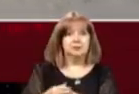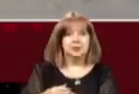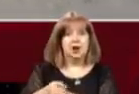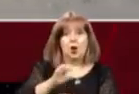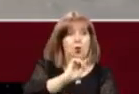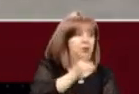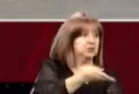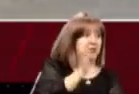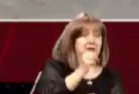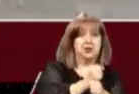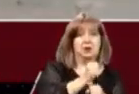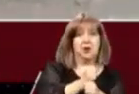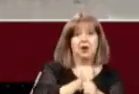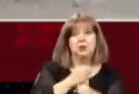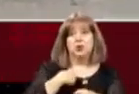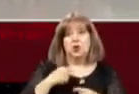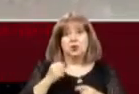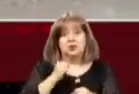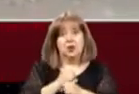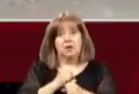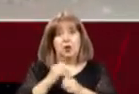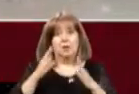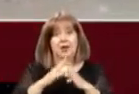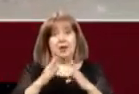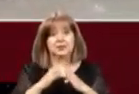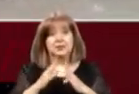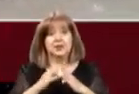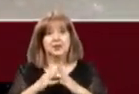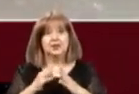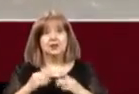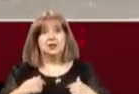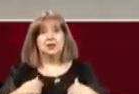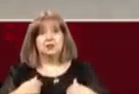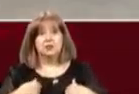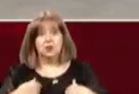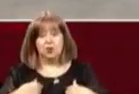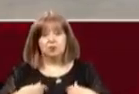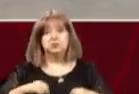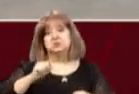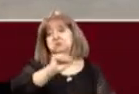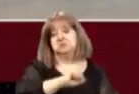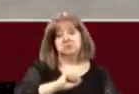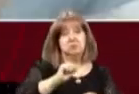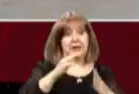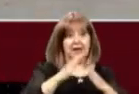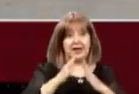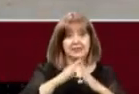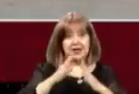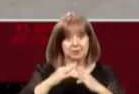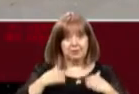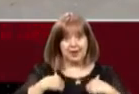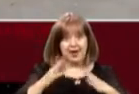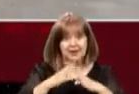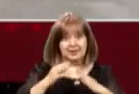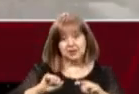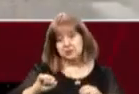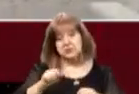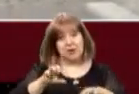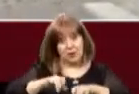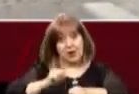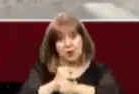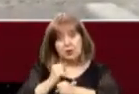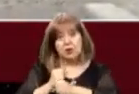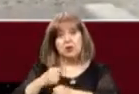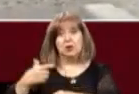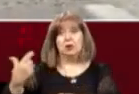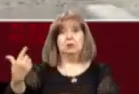trabajar y capaz que no vuelve. Yo trabajo en mi casa y el otro día abrí la puerta y venía un chico de frente a los tiros. Yo trabajo en mi casa y